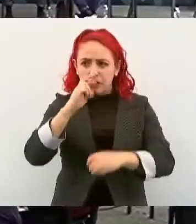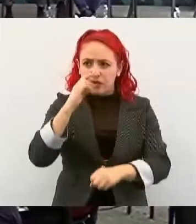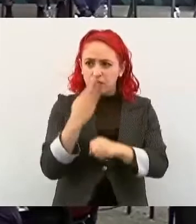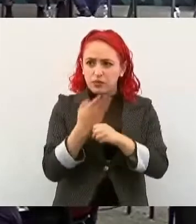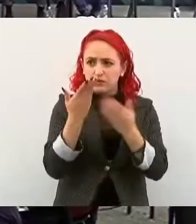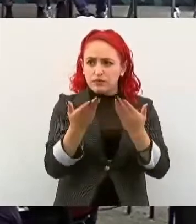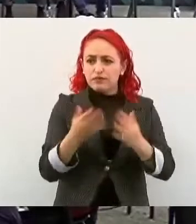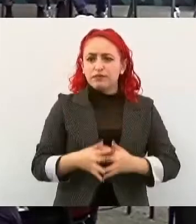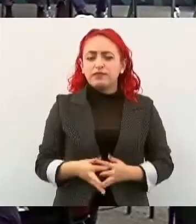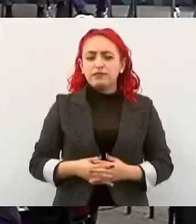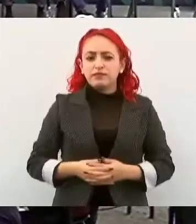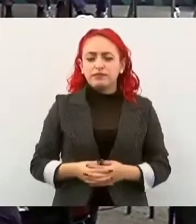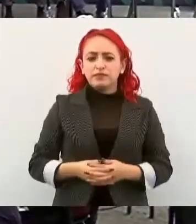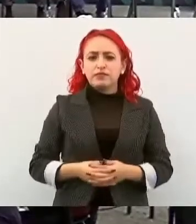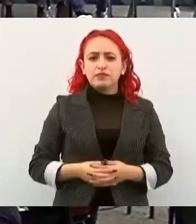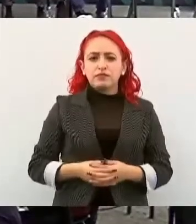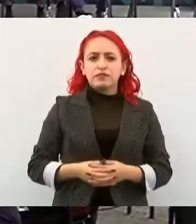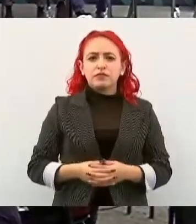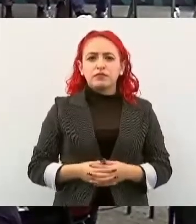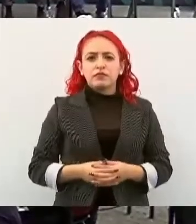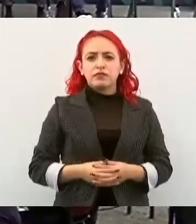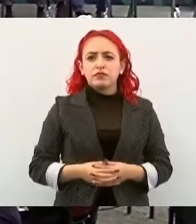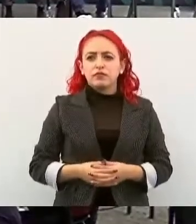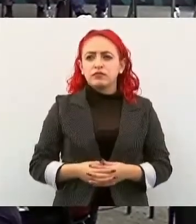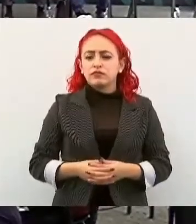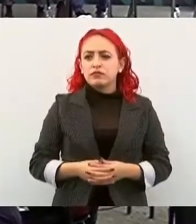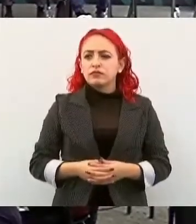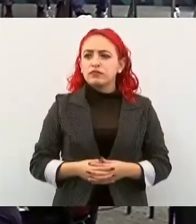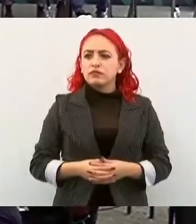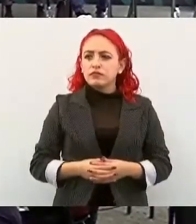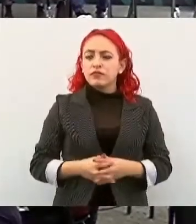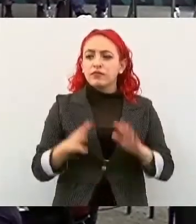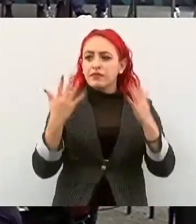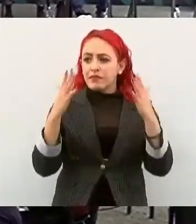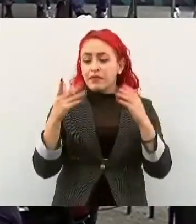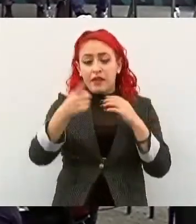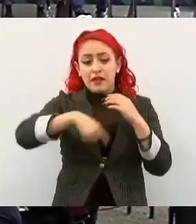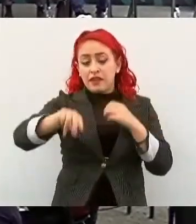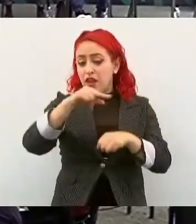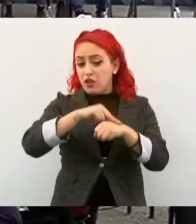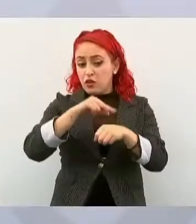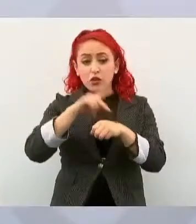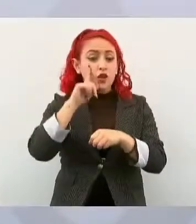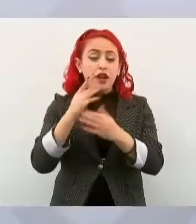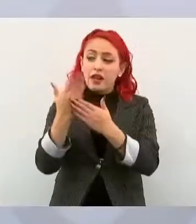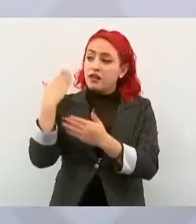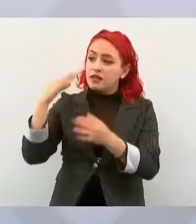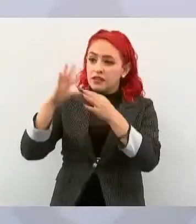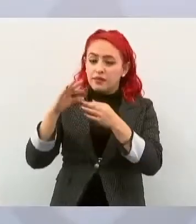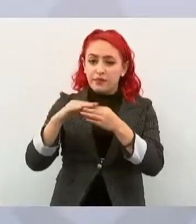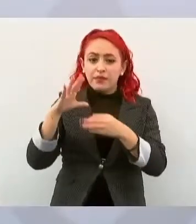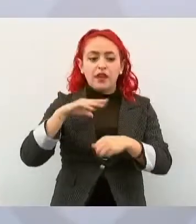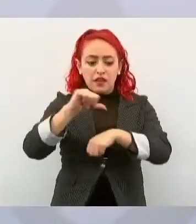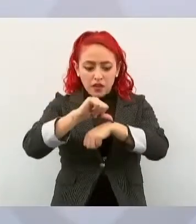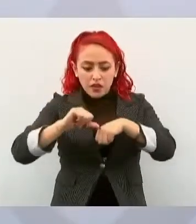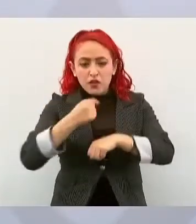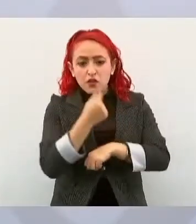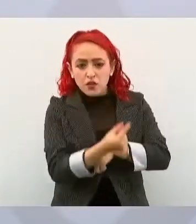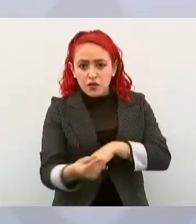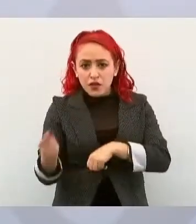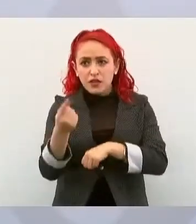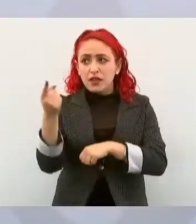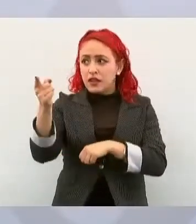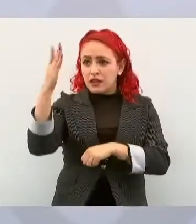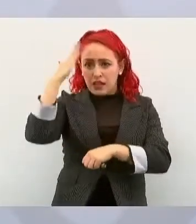responsabilidad. No, ya la doctora ya mencionó, hay cirugía pediátrica, ella